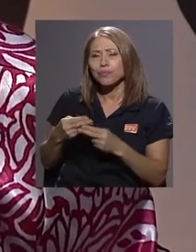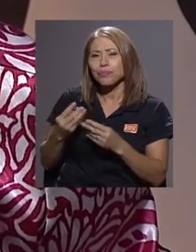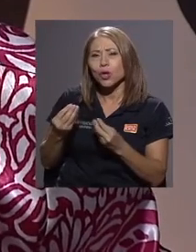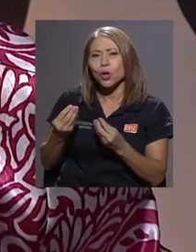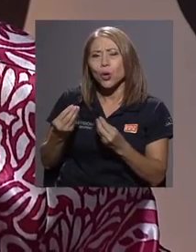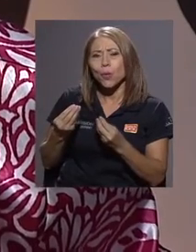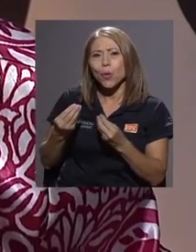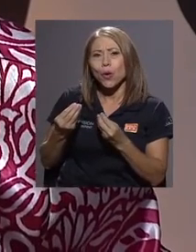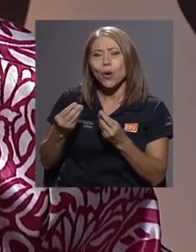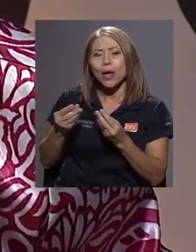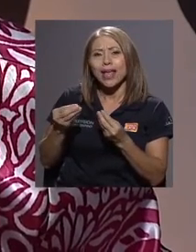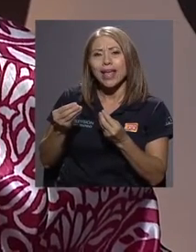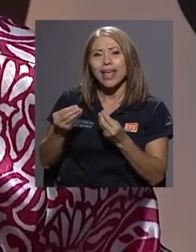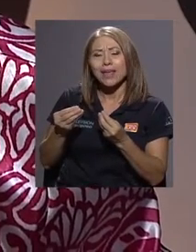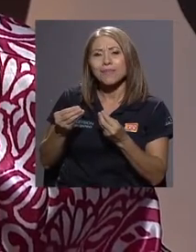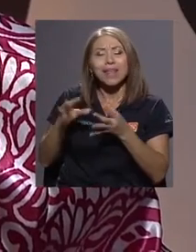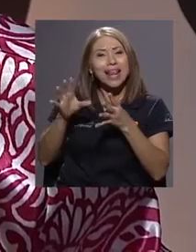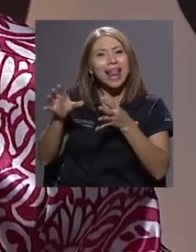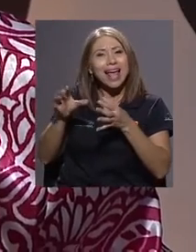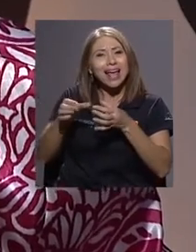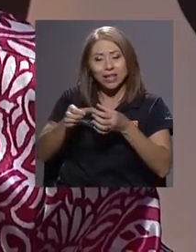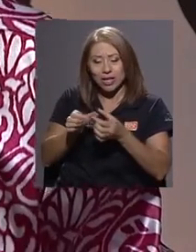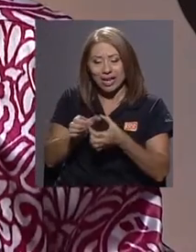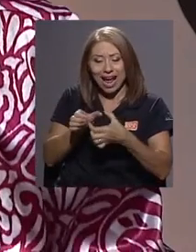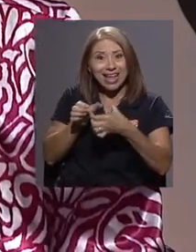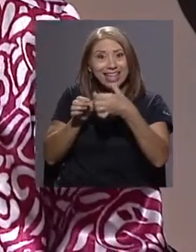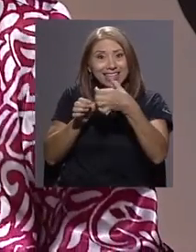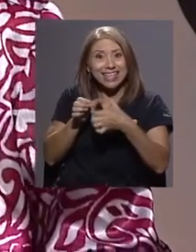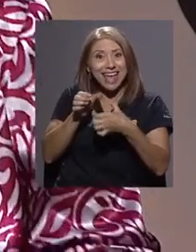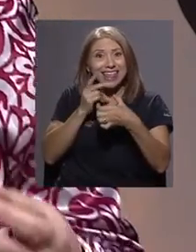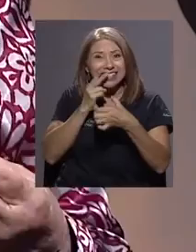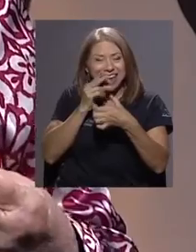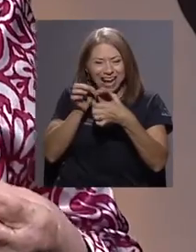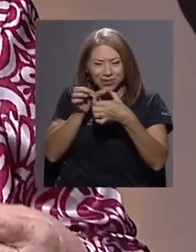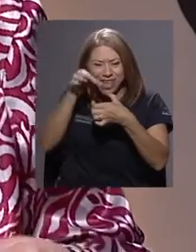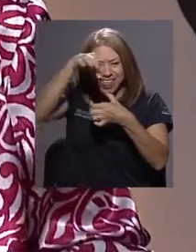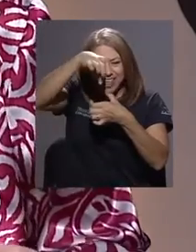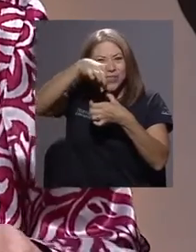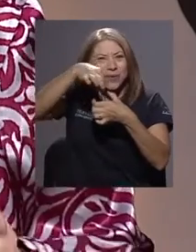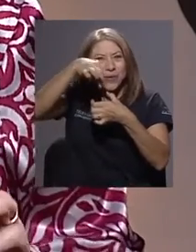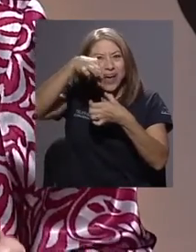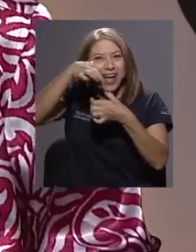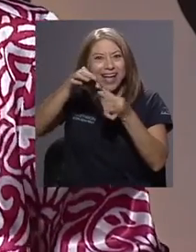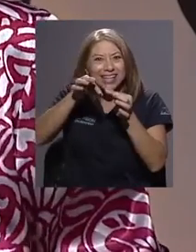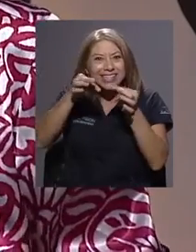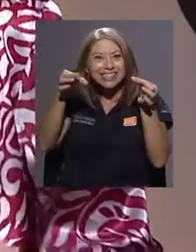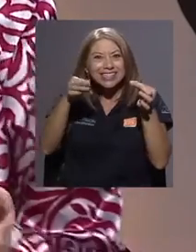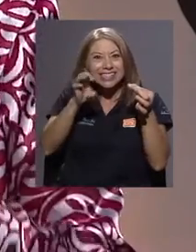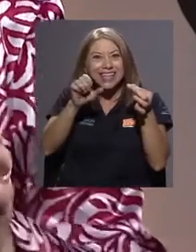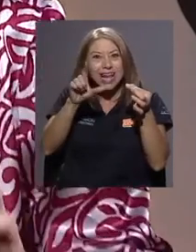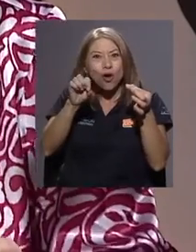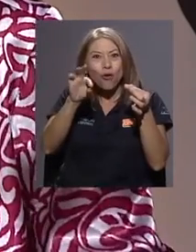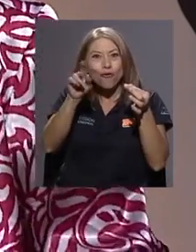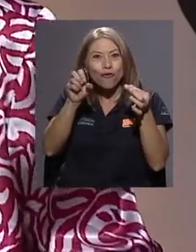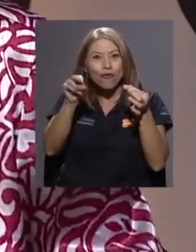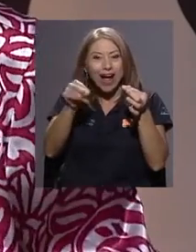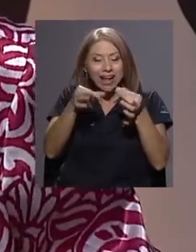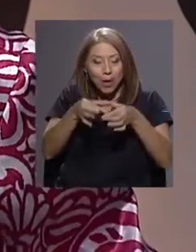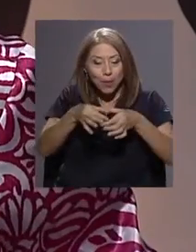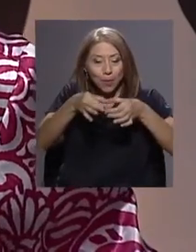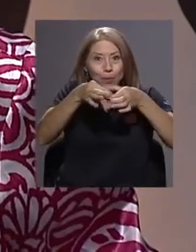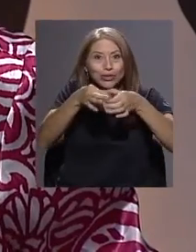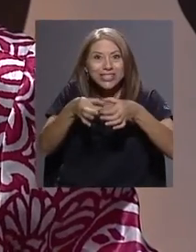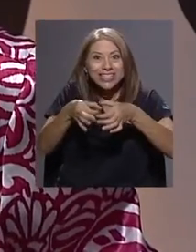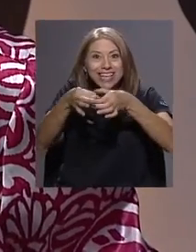que tienen la cajetilla de cigarros el celofán y celofán agarraba las bolsas de celofán y las iba guardando y